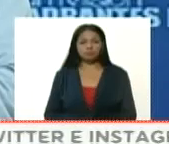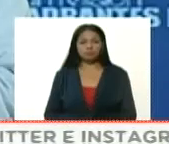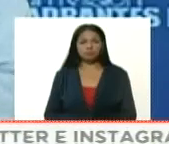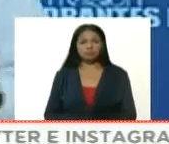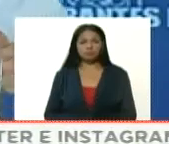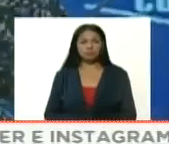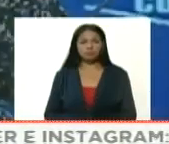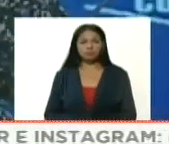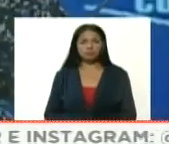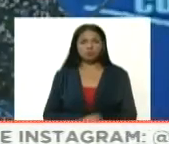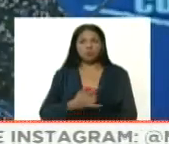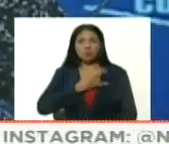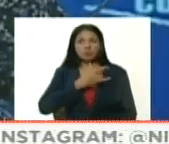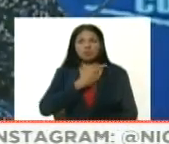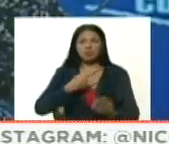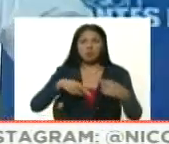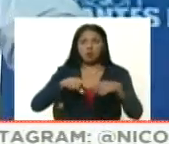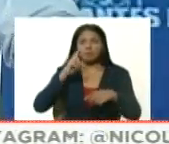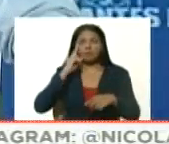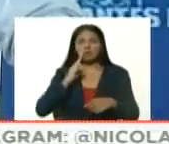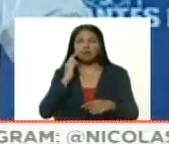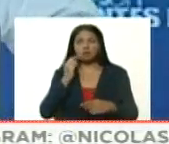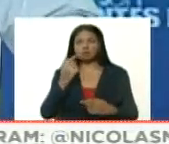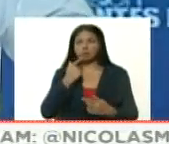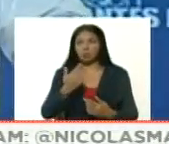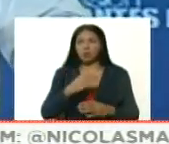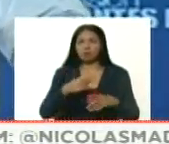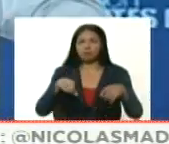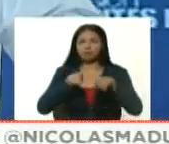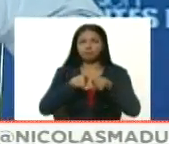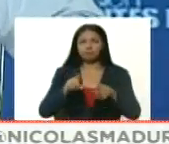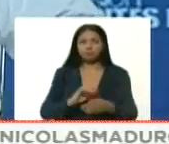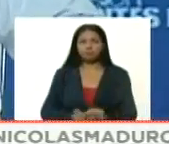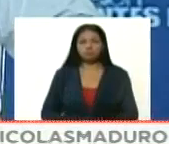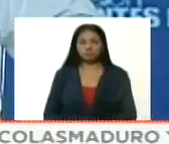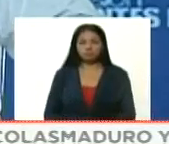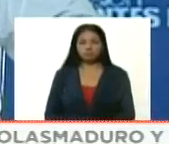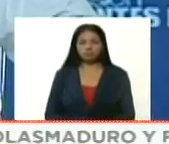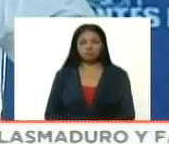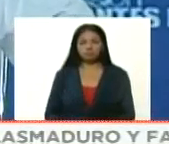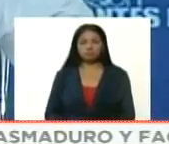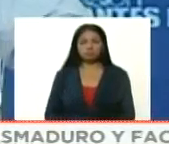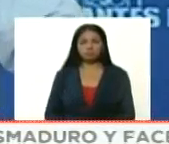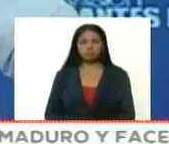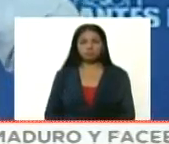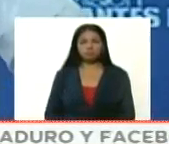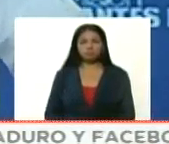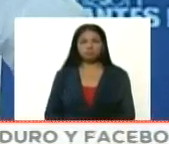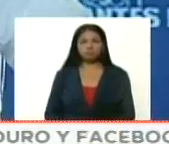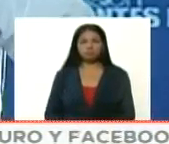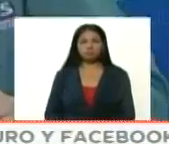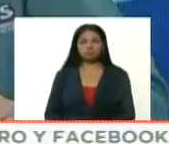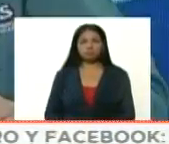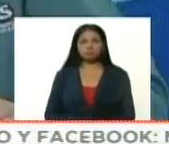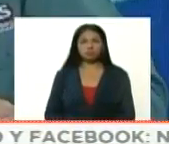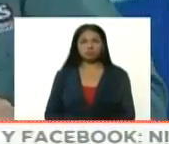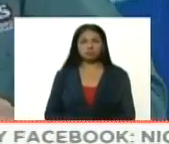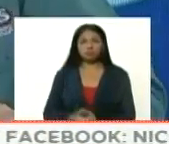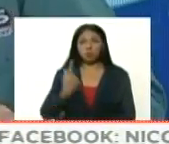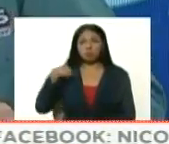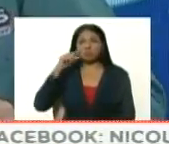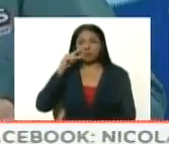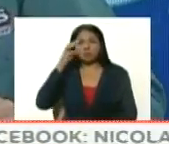rector de la Universidad Nacional Experimental. Grandes retos tenemos hacia el futuro. Yo tengo una